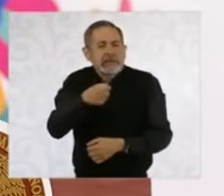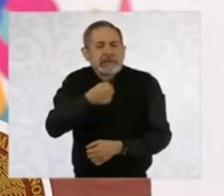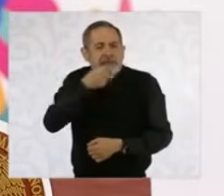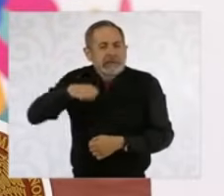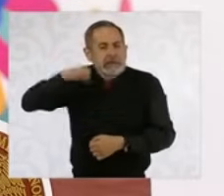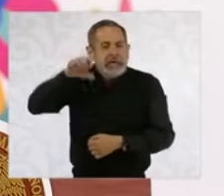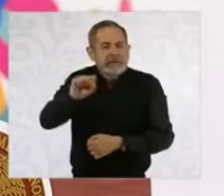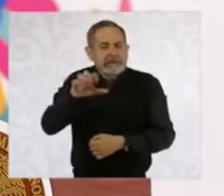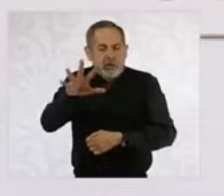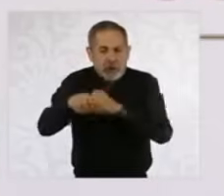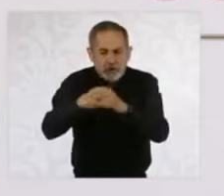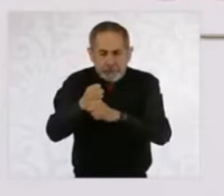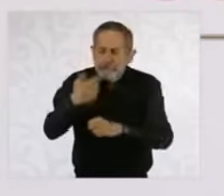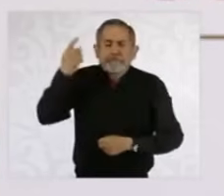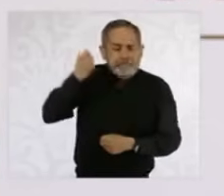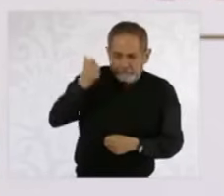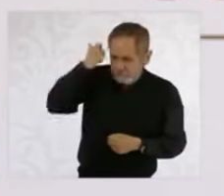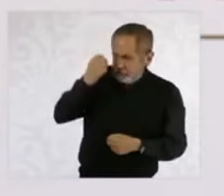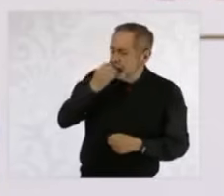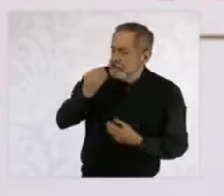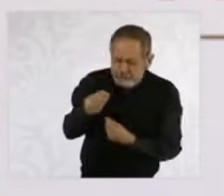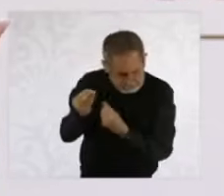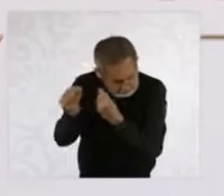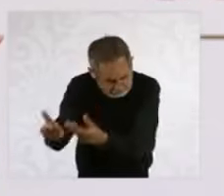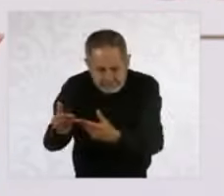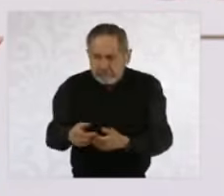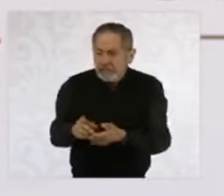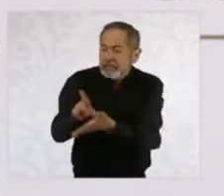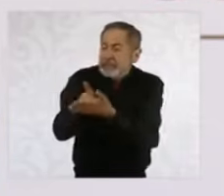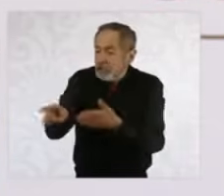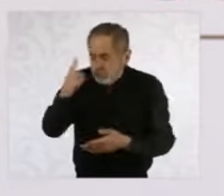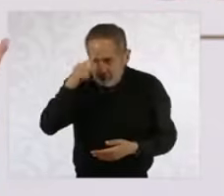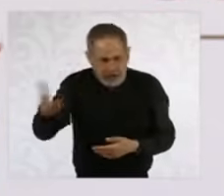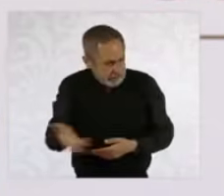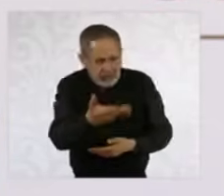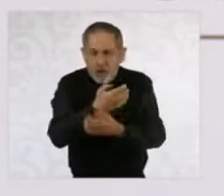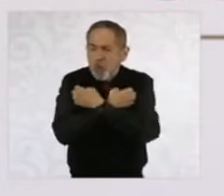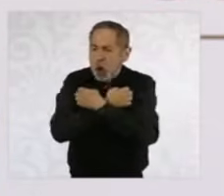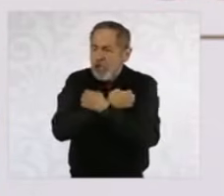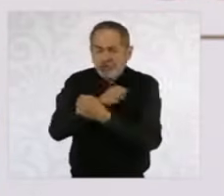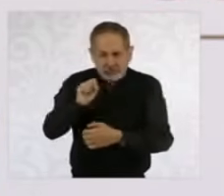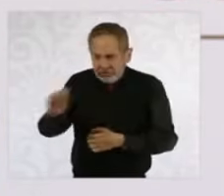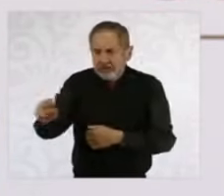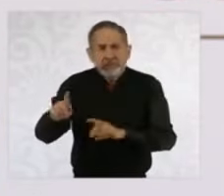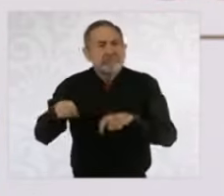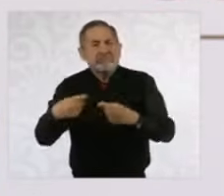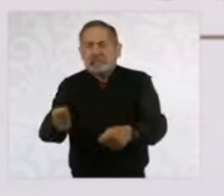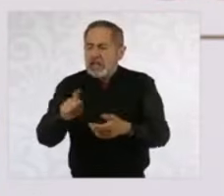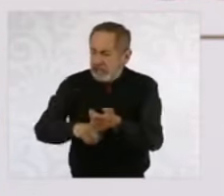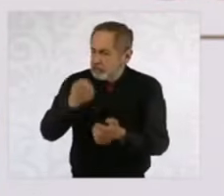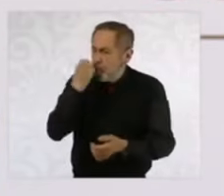años, el derecho a la educación, a tener acceso a una escuela.